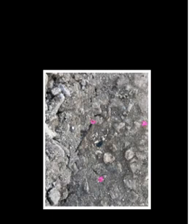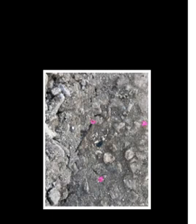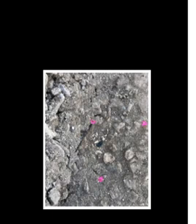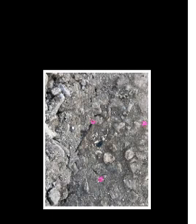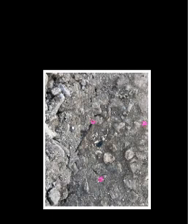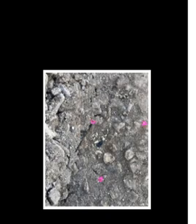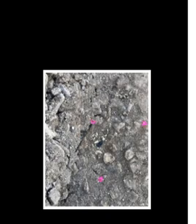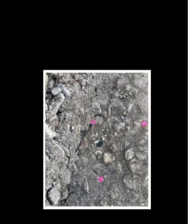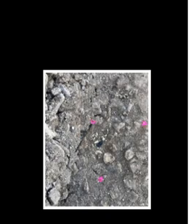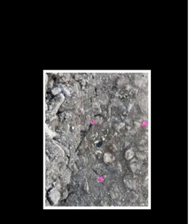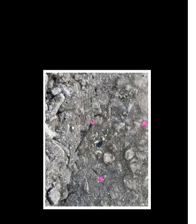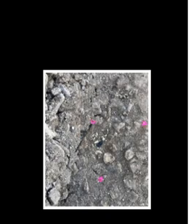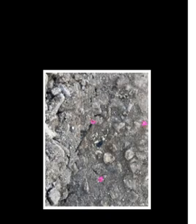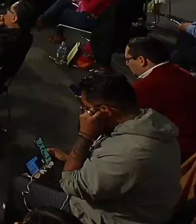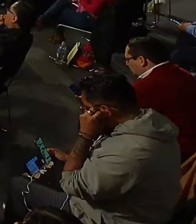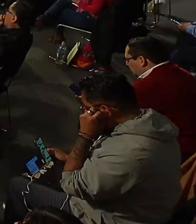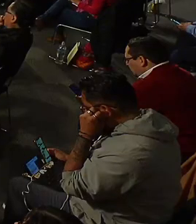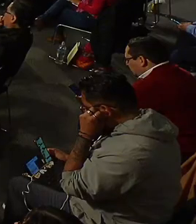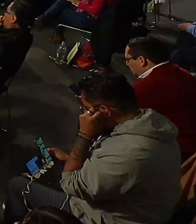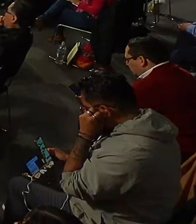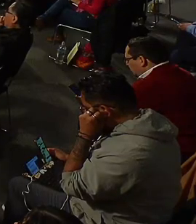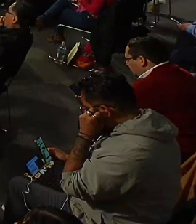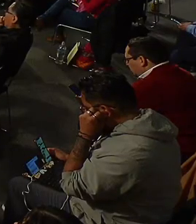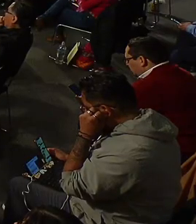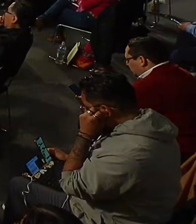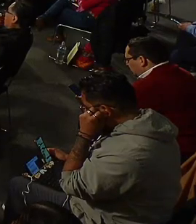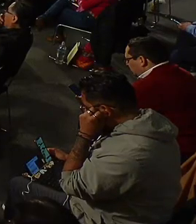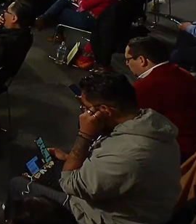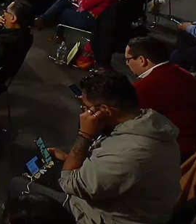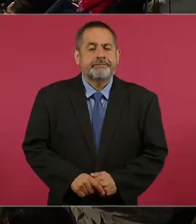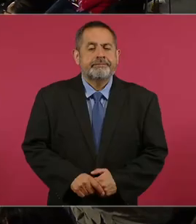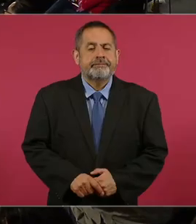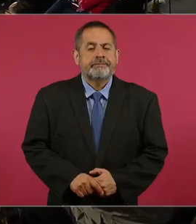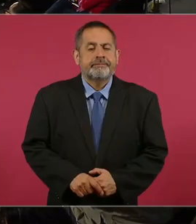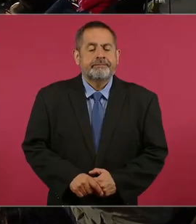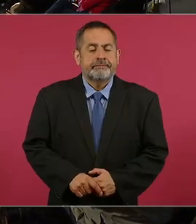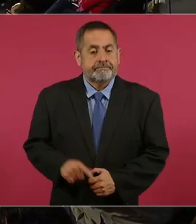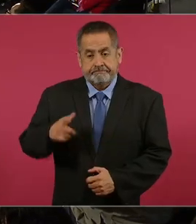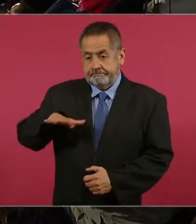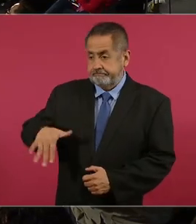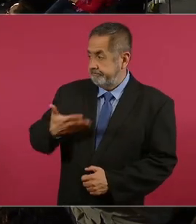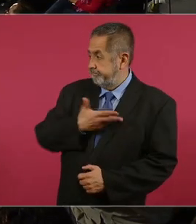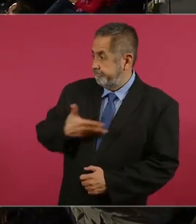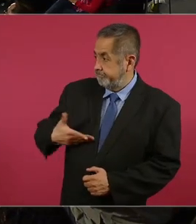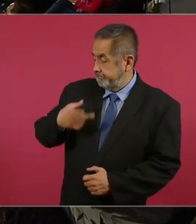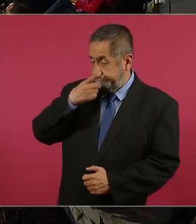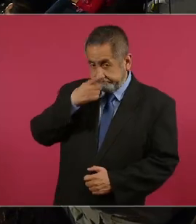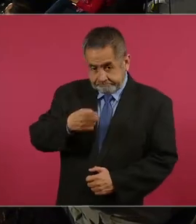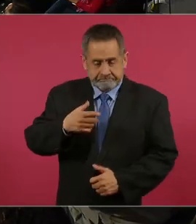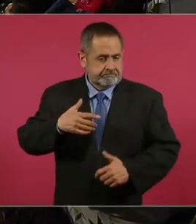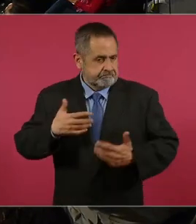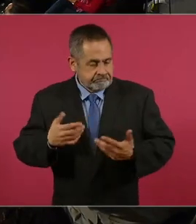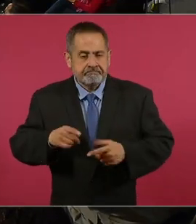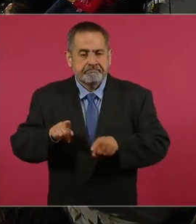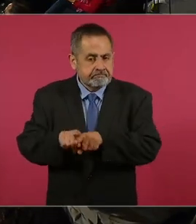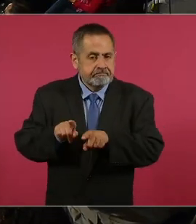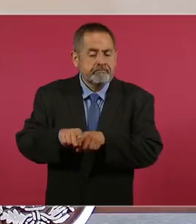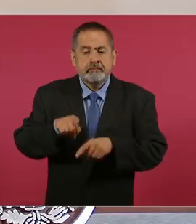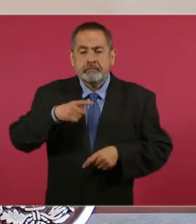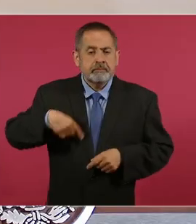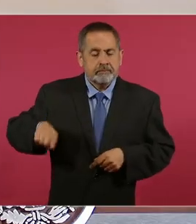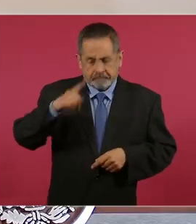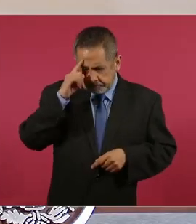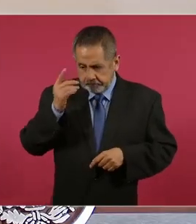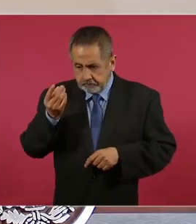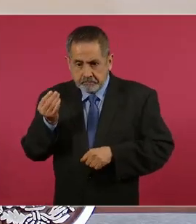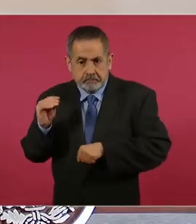especie animal. Comentar también, como lo solicitó el presidente, que efectivamente hemos tenido un